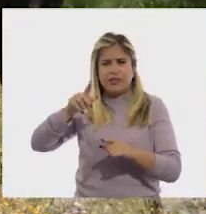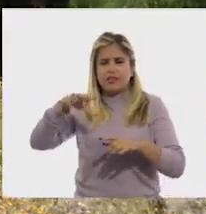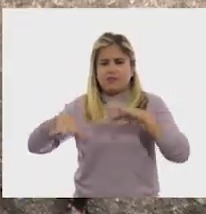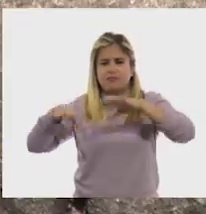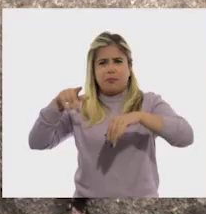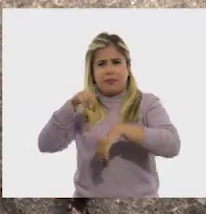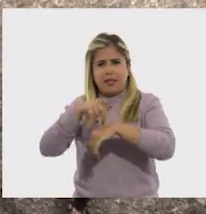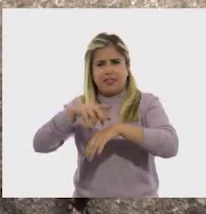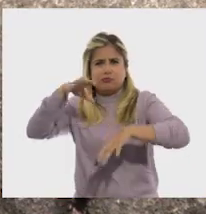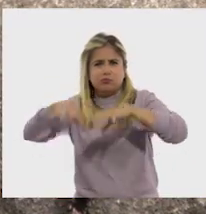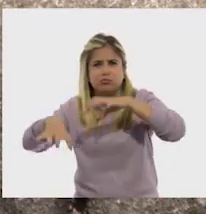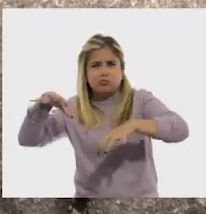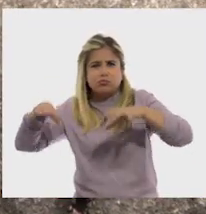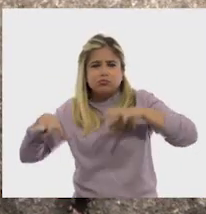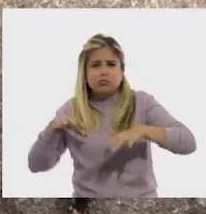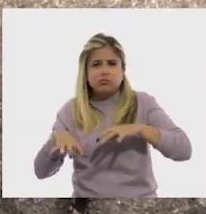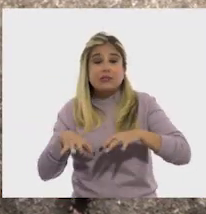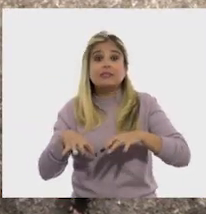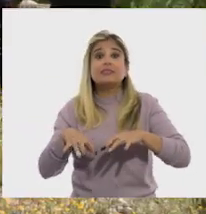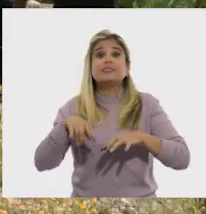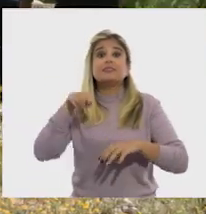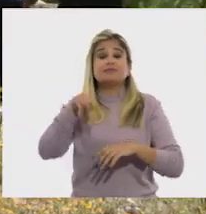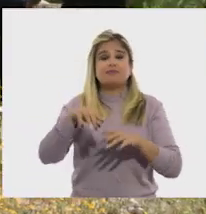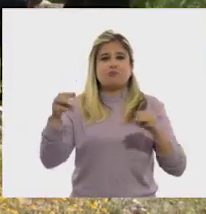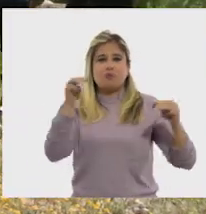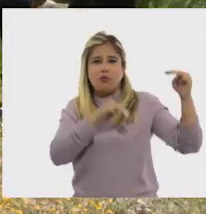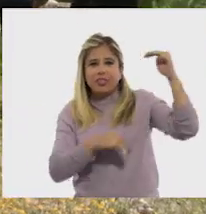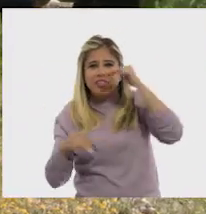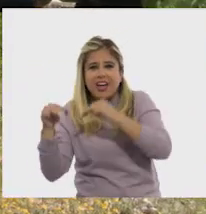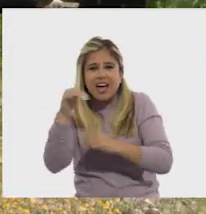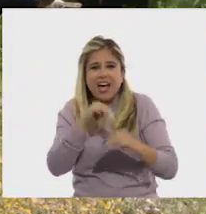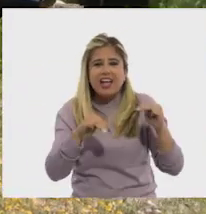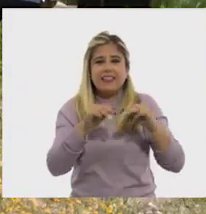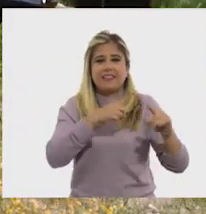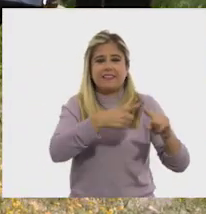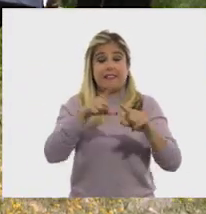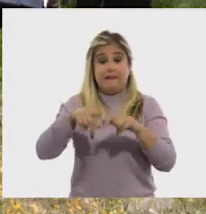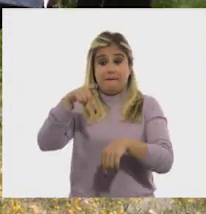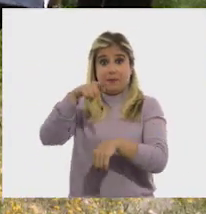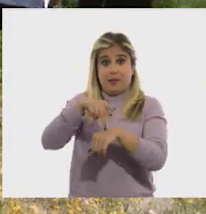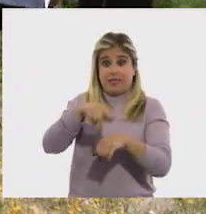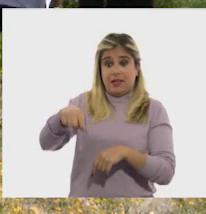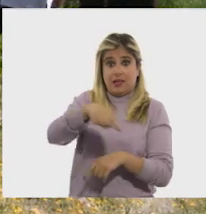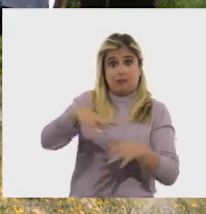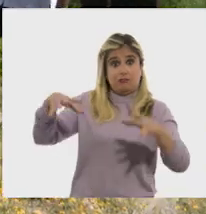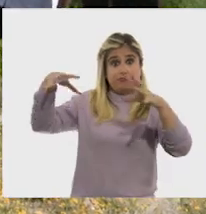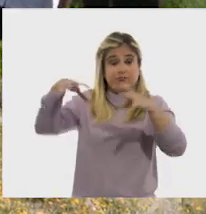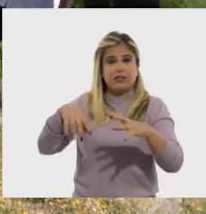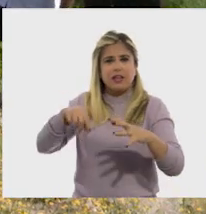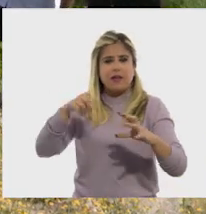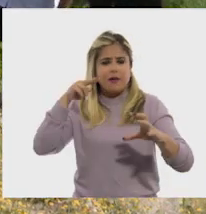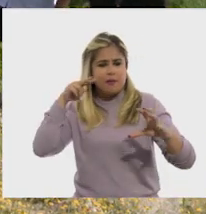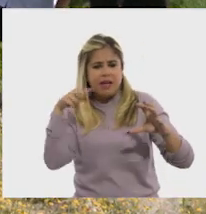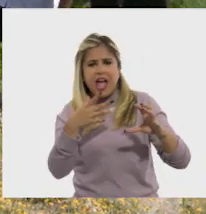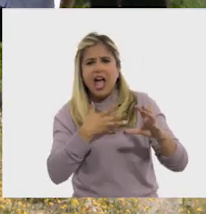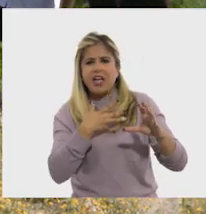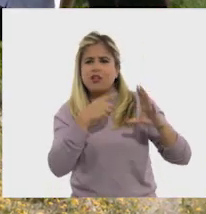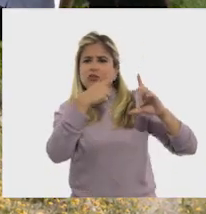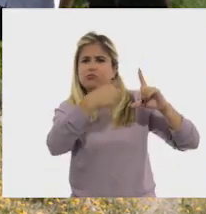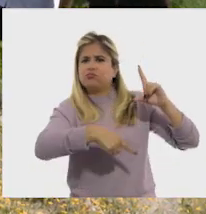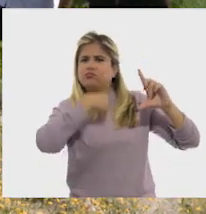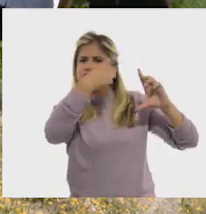hectáreas es el complejo de la Reina. Si te das cuenta, en esta parte de la piedra podemos ver unos reiletes. Ah, sí.